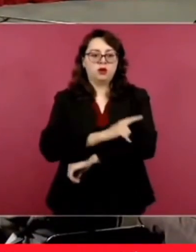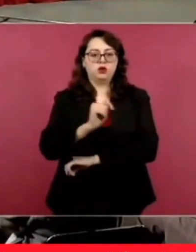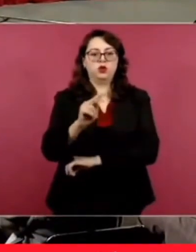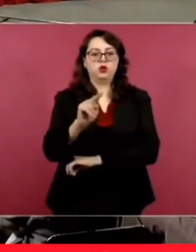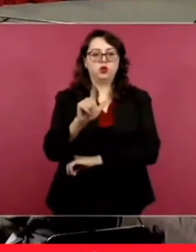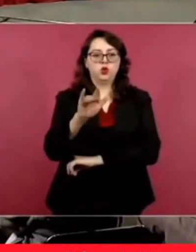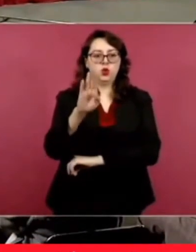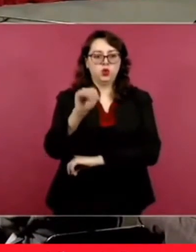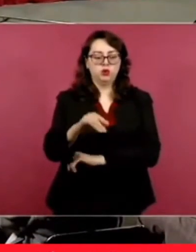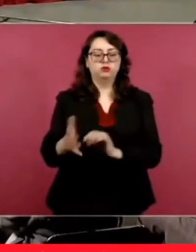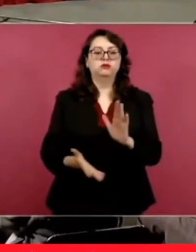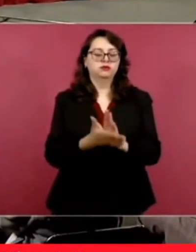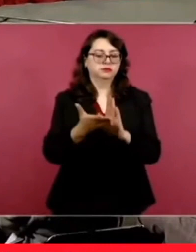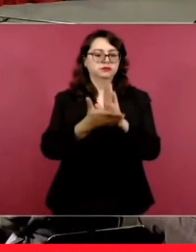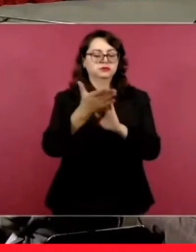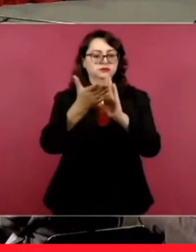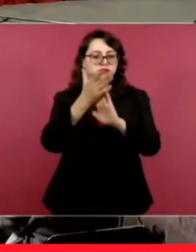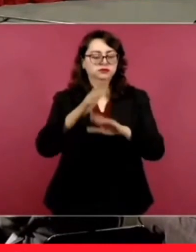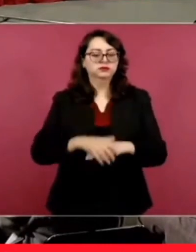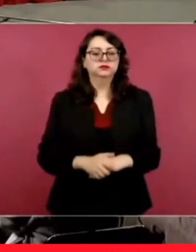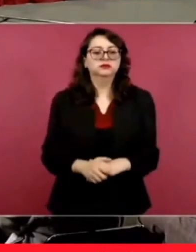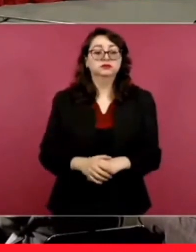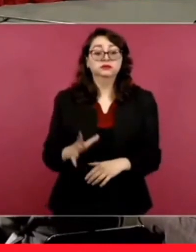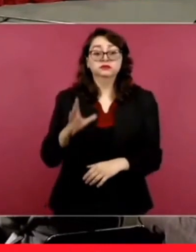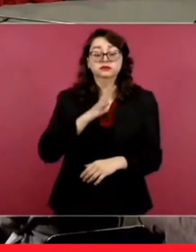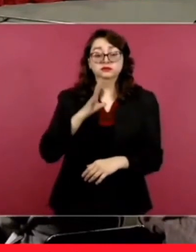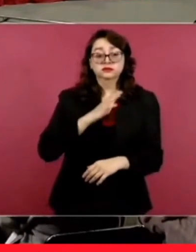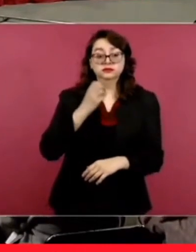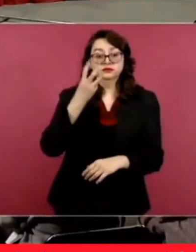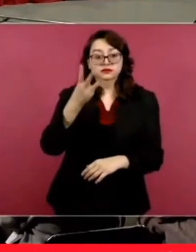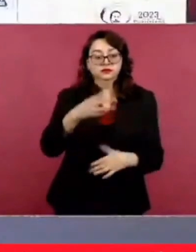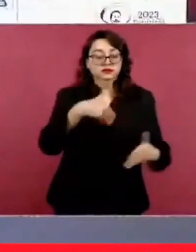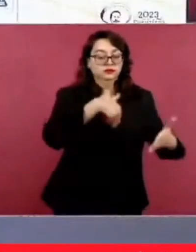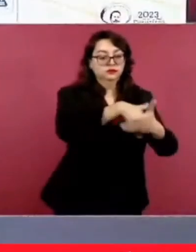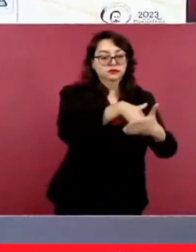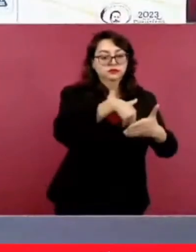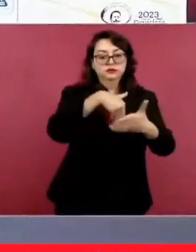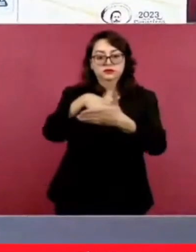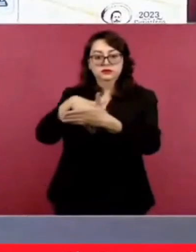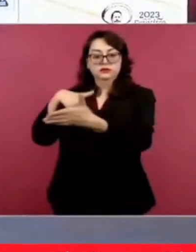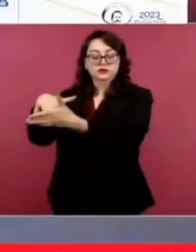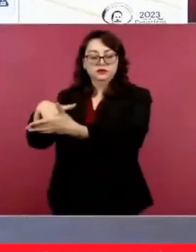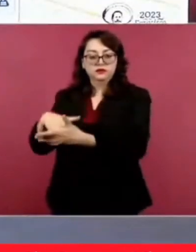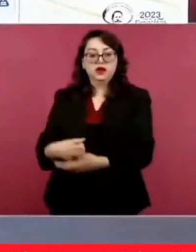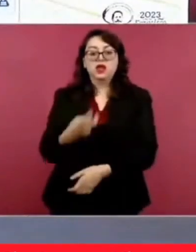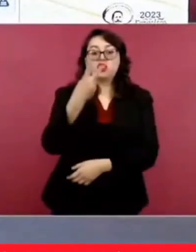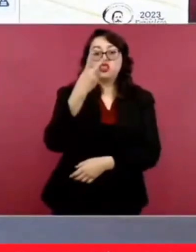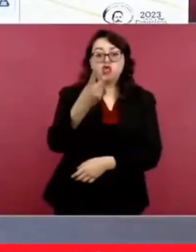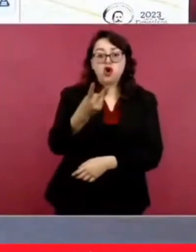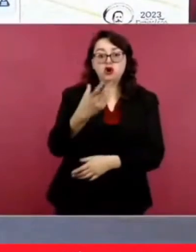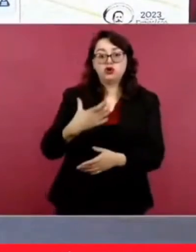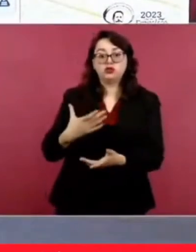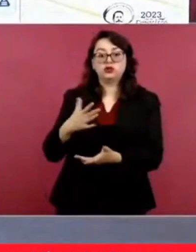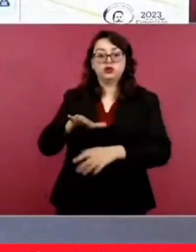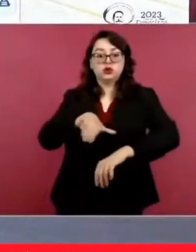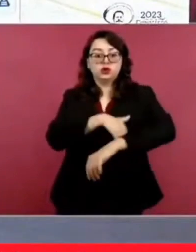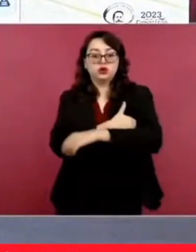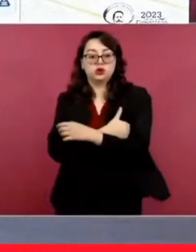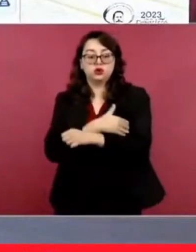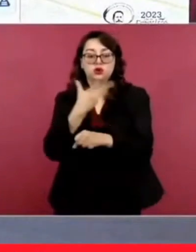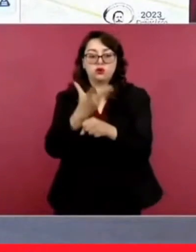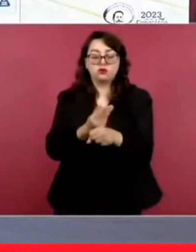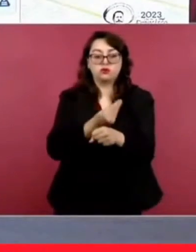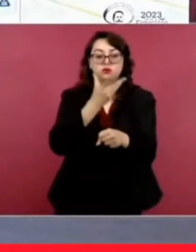de todas las obras de infraestructura, tres estaciones en el tramo 5, las dos bases de mantenimiento de vía que se ubican en